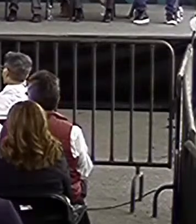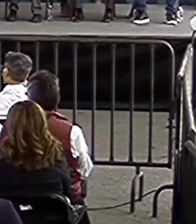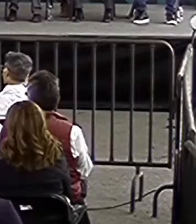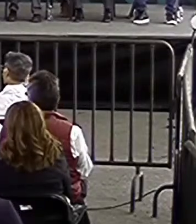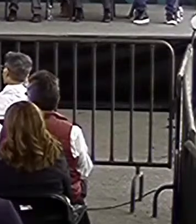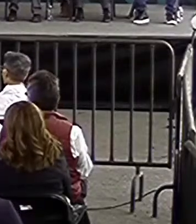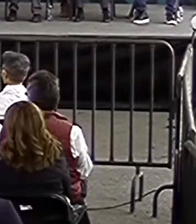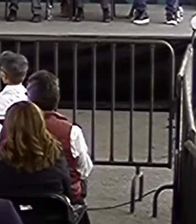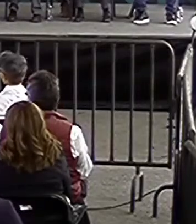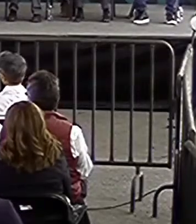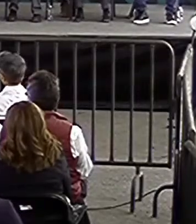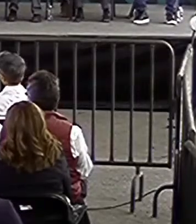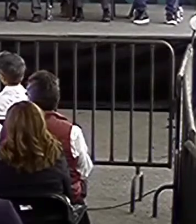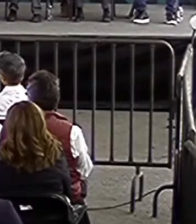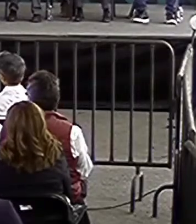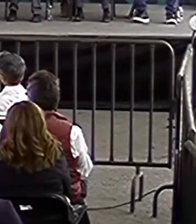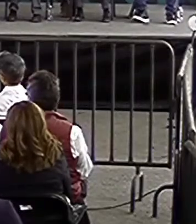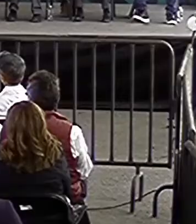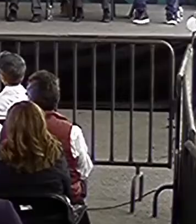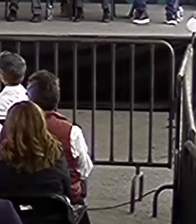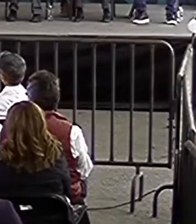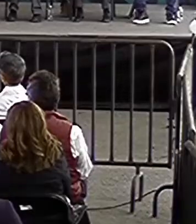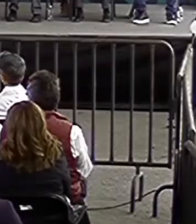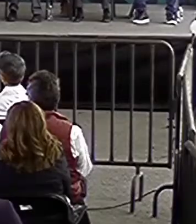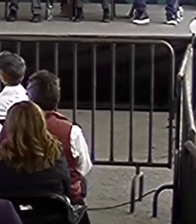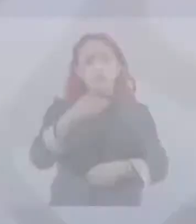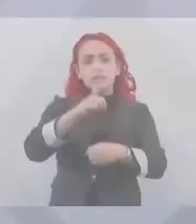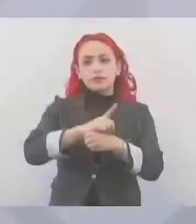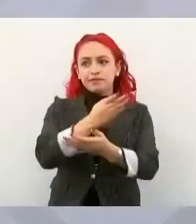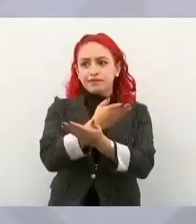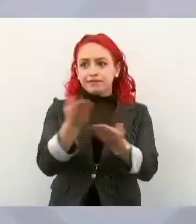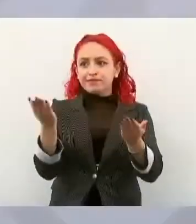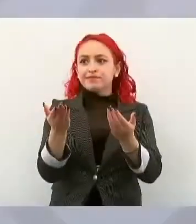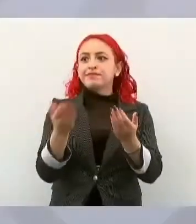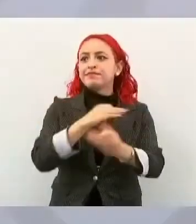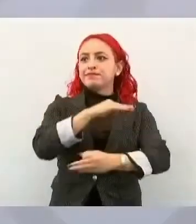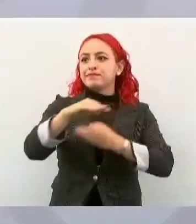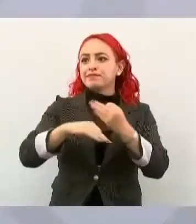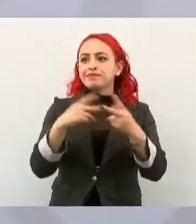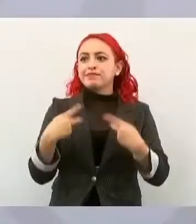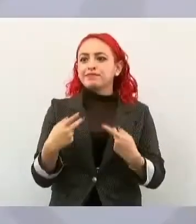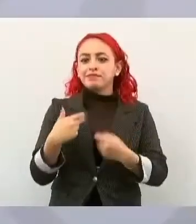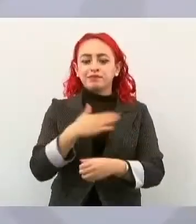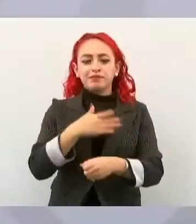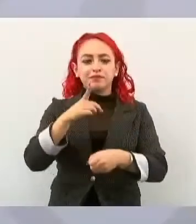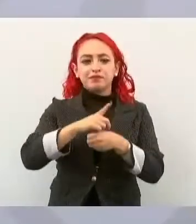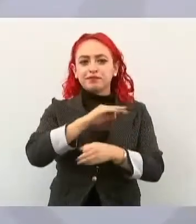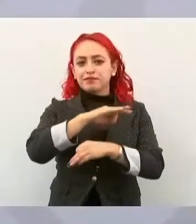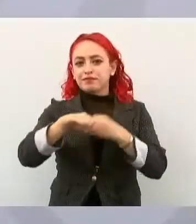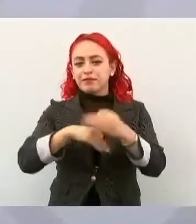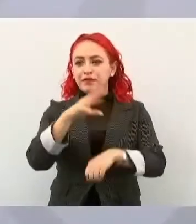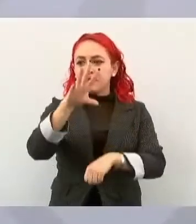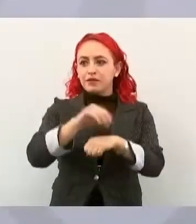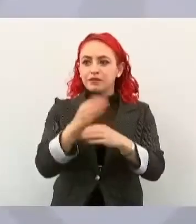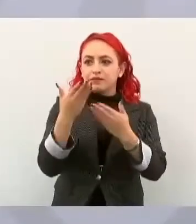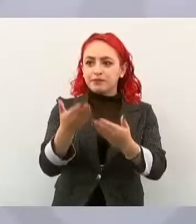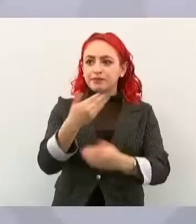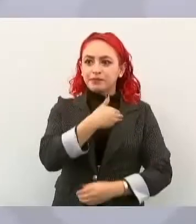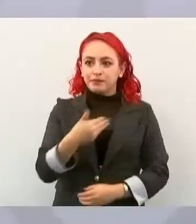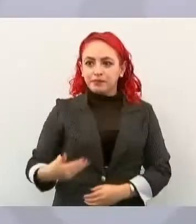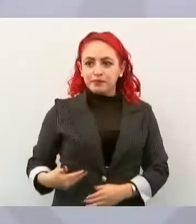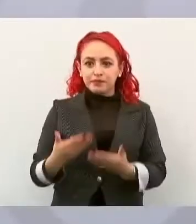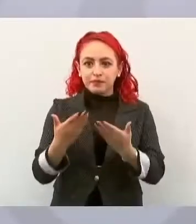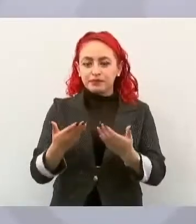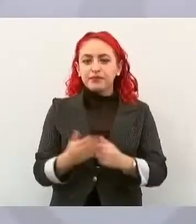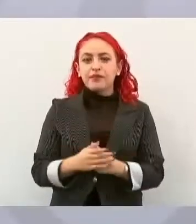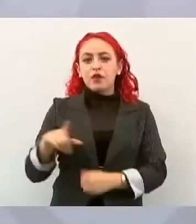Robledo. Muchas gracias y muy buenos días. Tengan todas y todos, con su permiso, señor